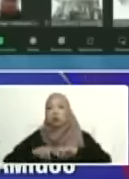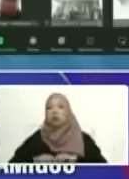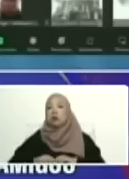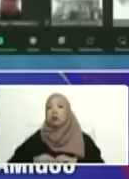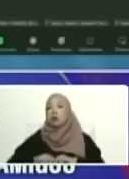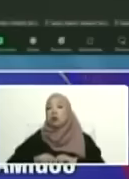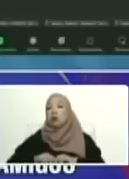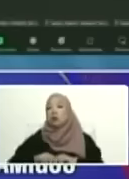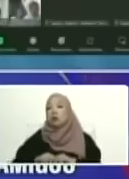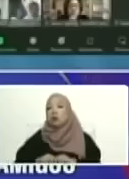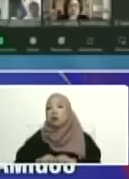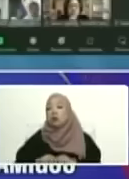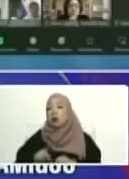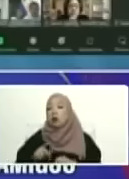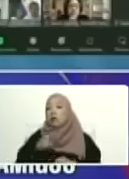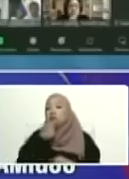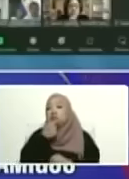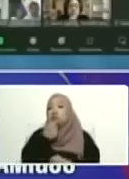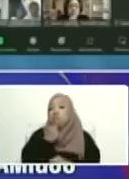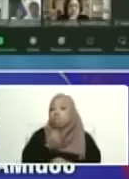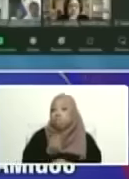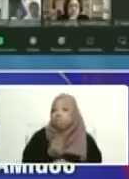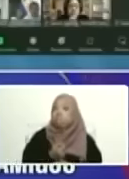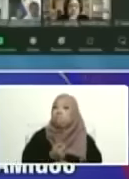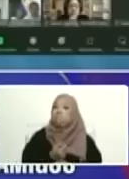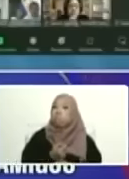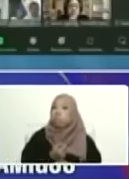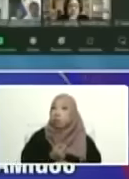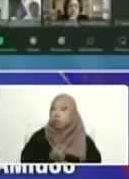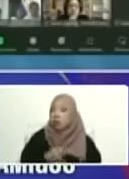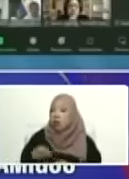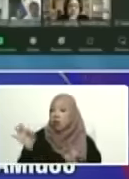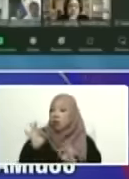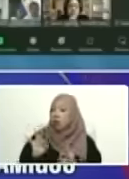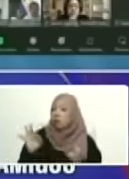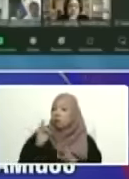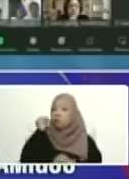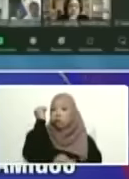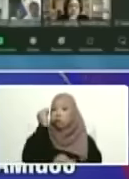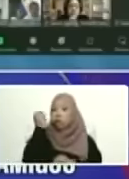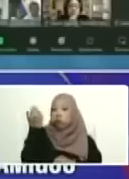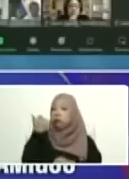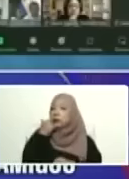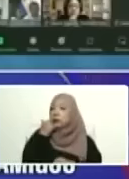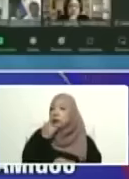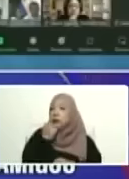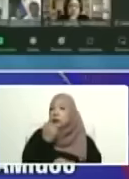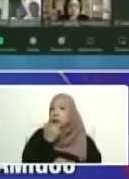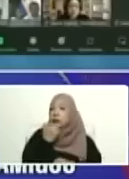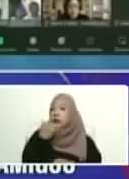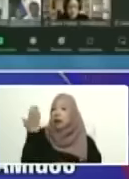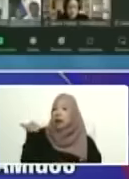Nosotros decimos, bueno, nos ha tocado lo que parece que nunca le tocó a nadie en este país.